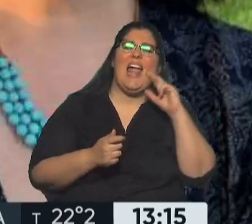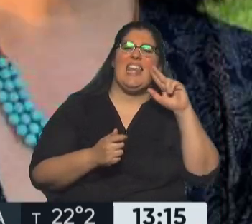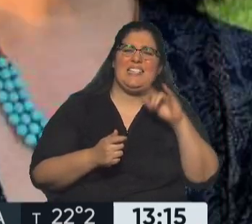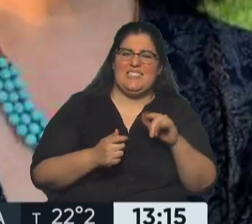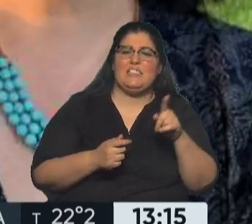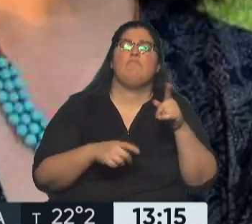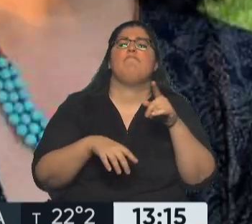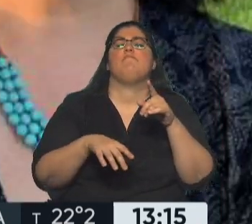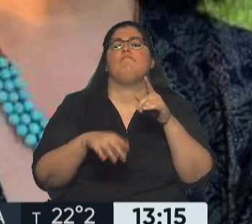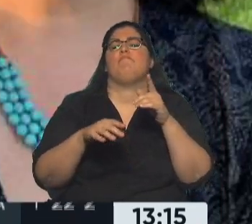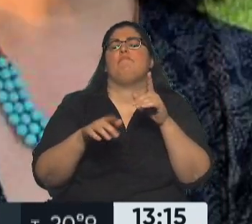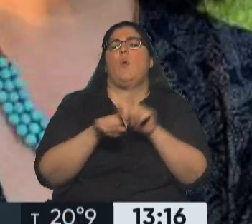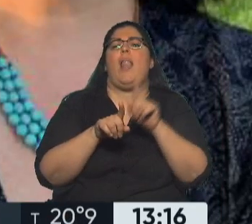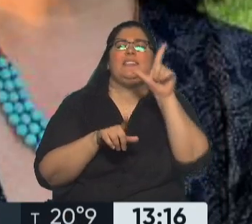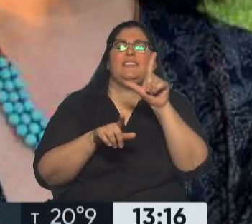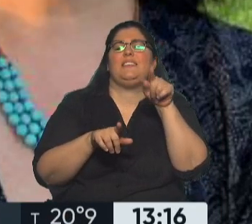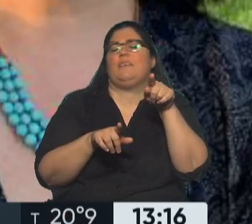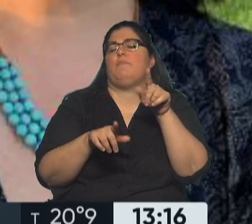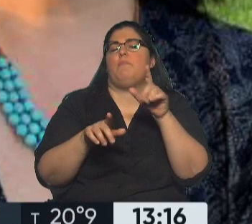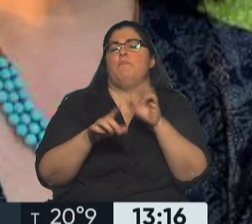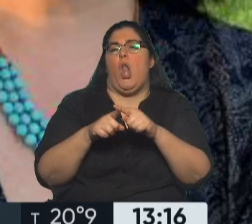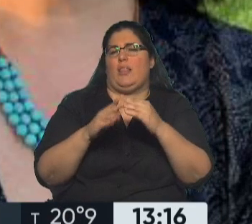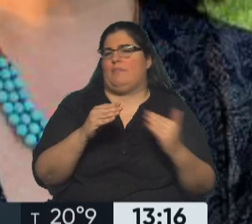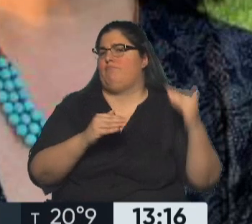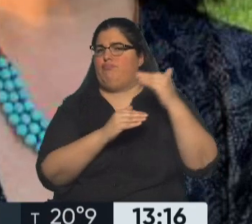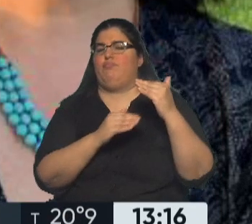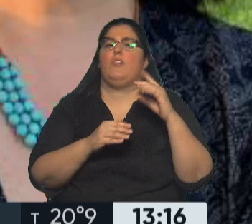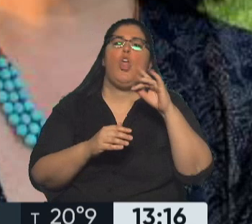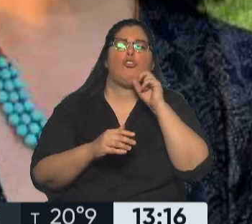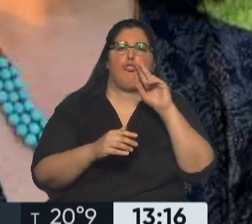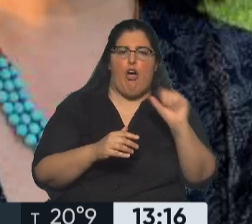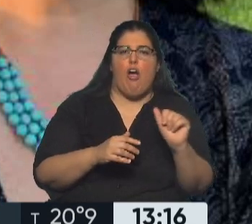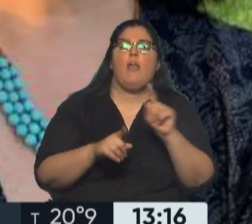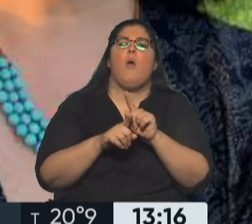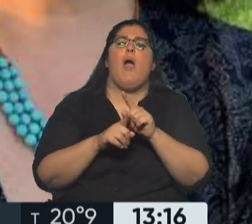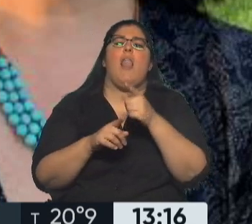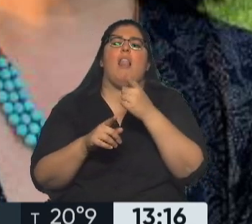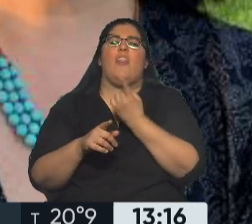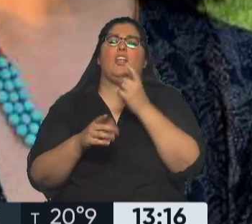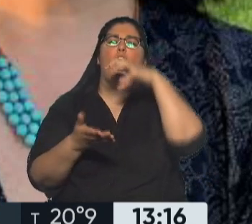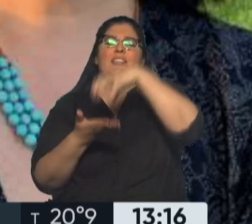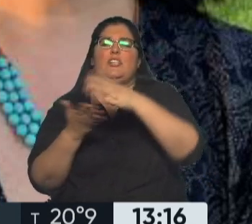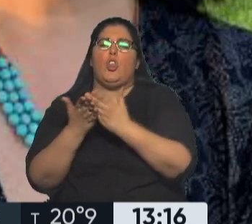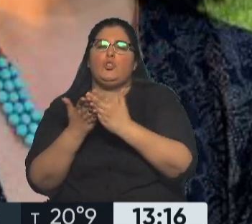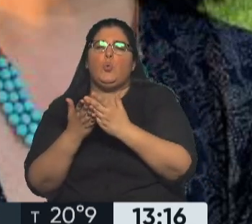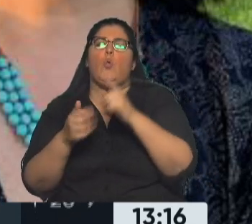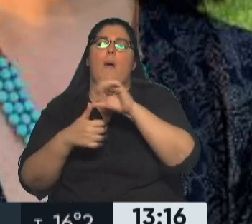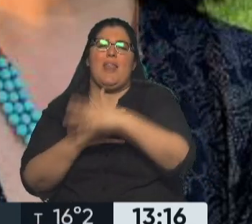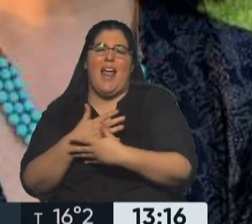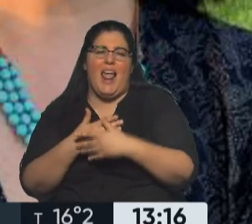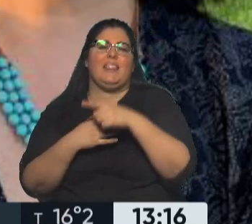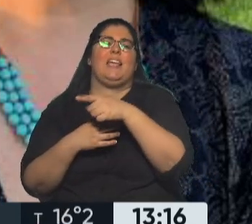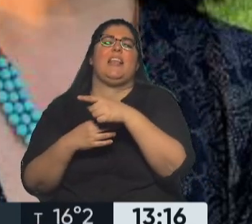es doctora en Ciencias Políticas, directora del Centro de Estudios sobre América Latina y el Caribe de la Universidad